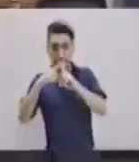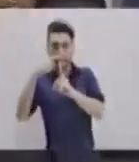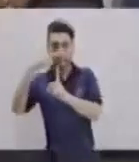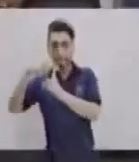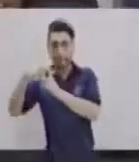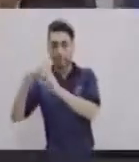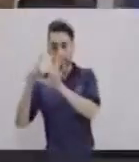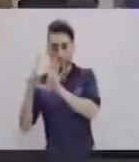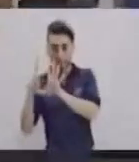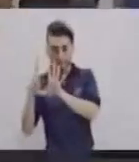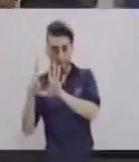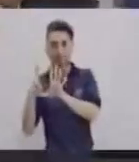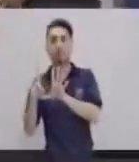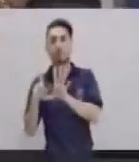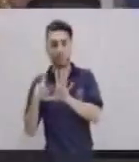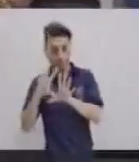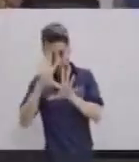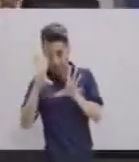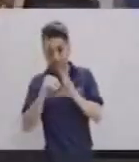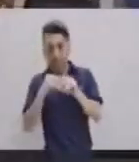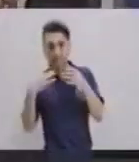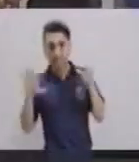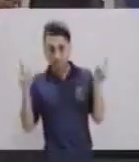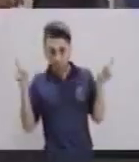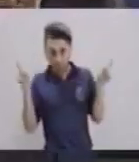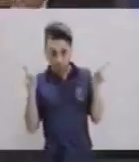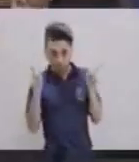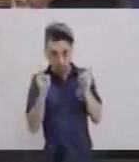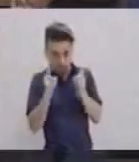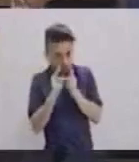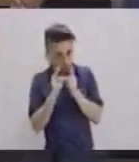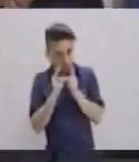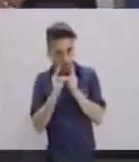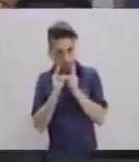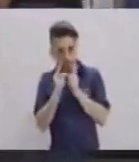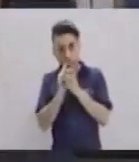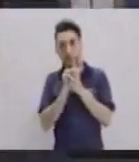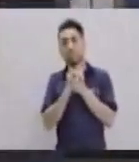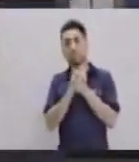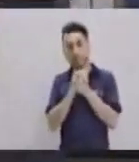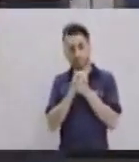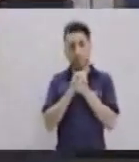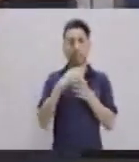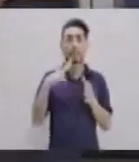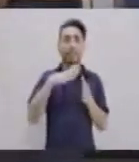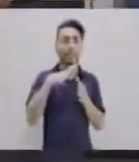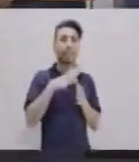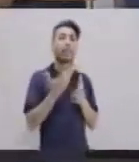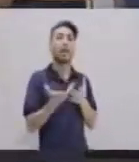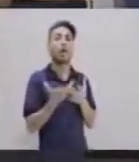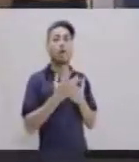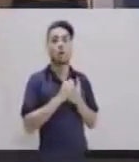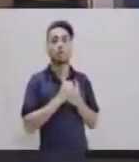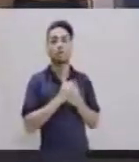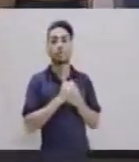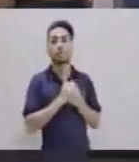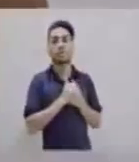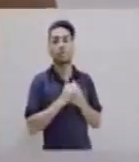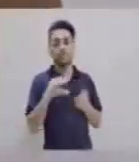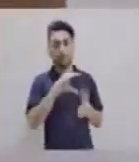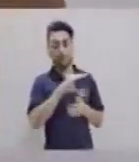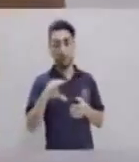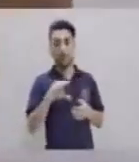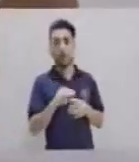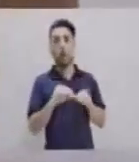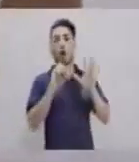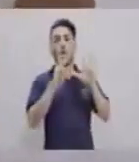recordar que son aquellos polinomios que ya están reducidos en su mínima expresión. Sí. Y tenemos en el